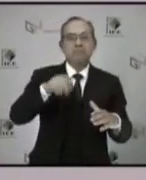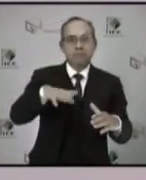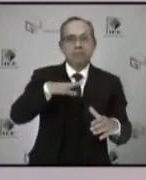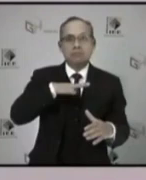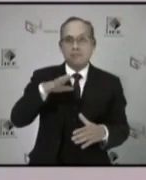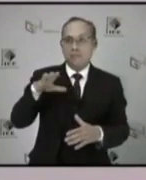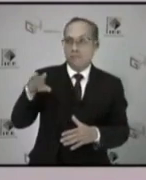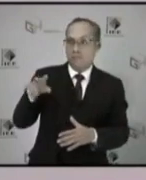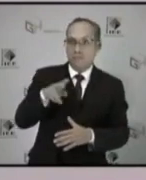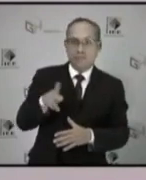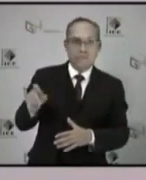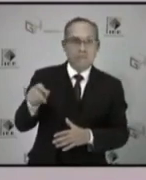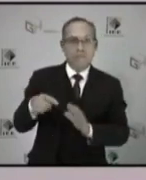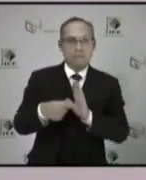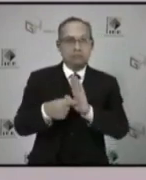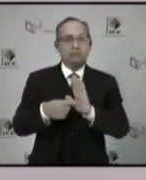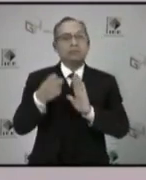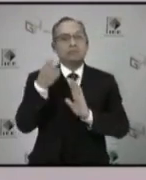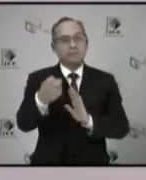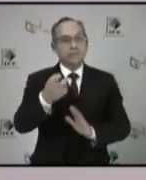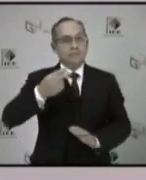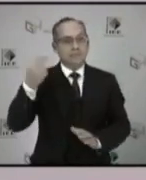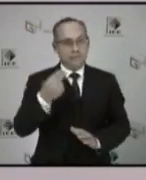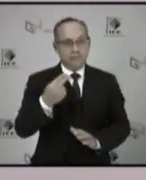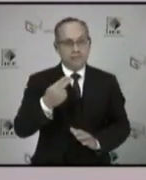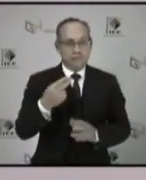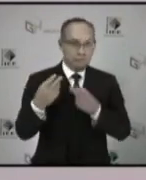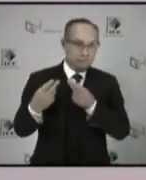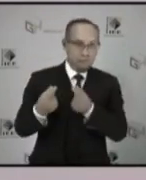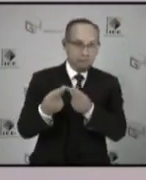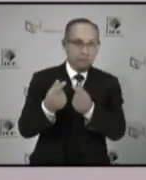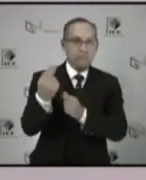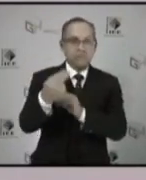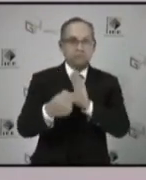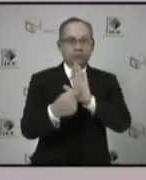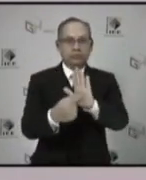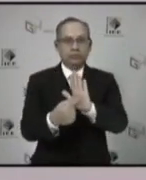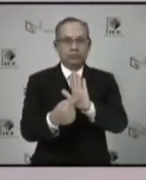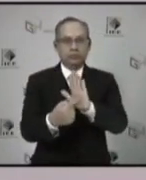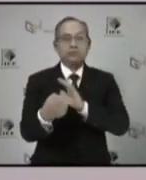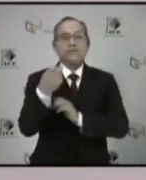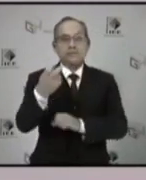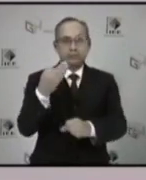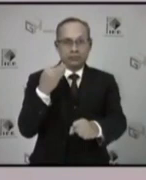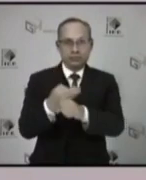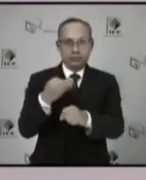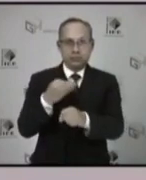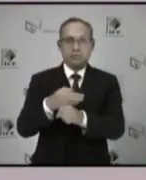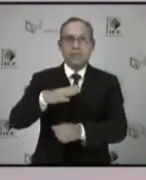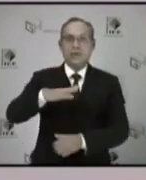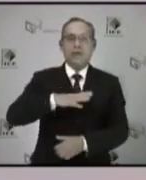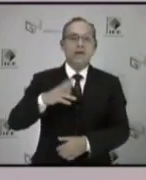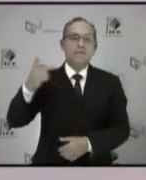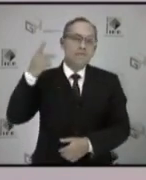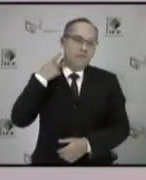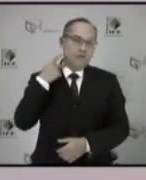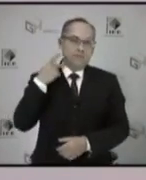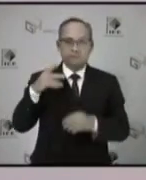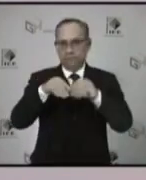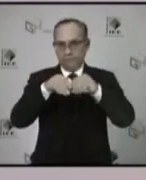es urgente tomar acciones. Si continuamos sin políticas públicas viables